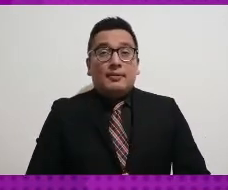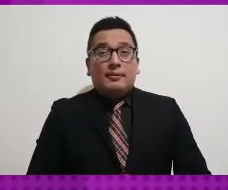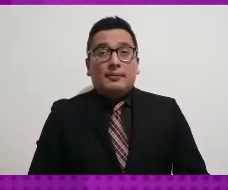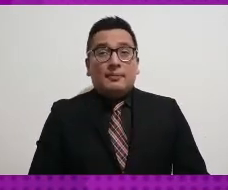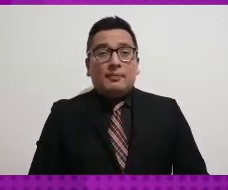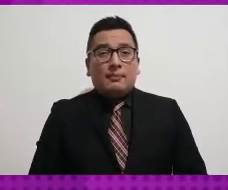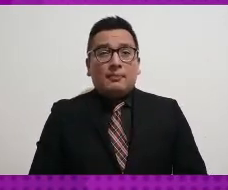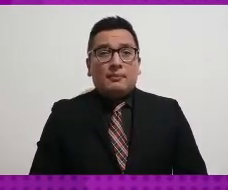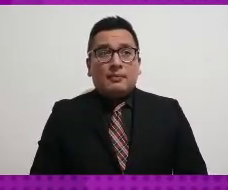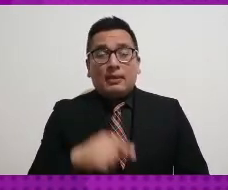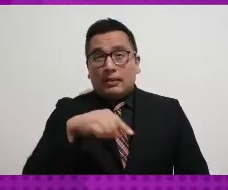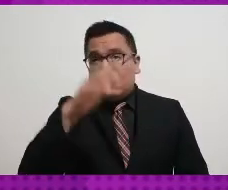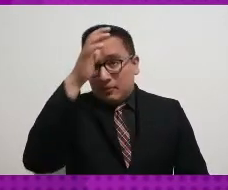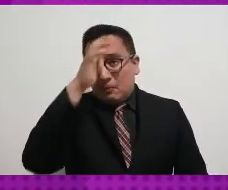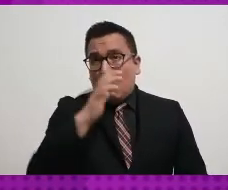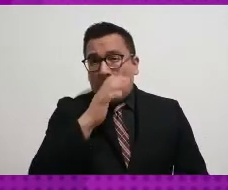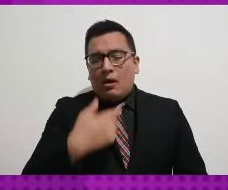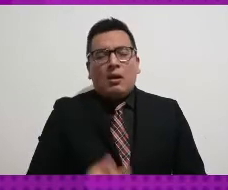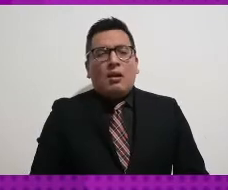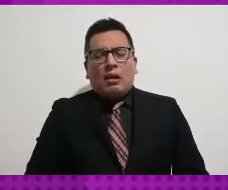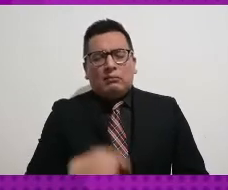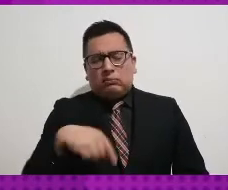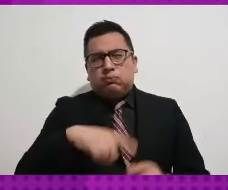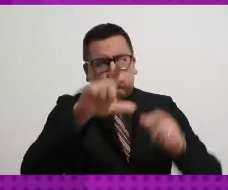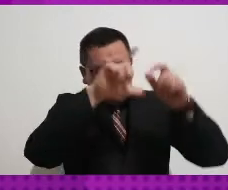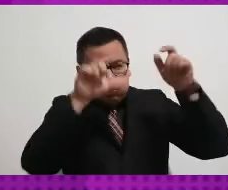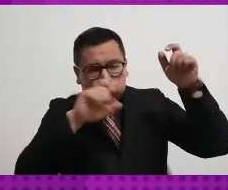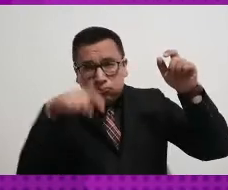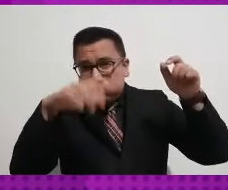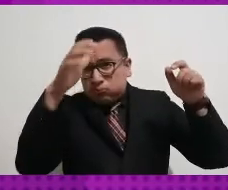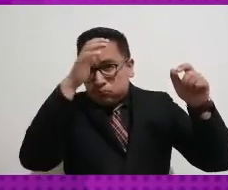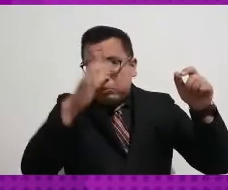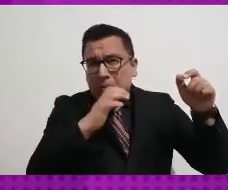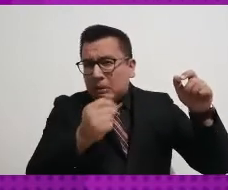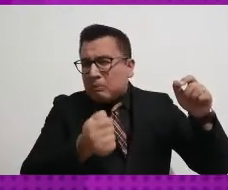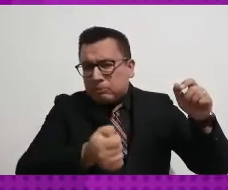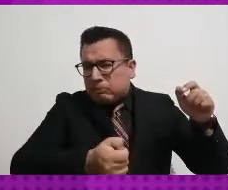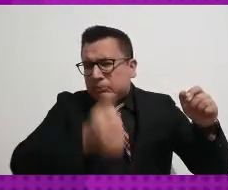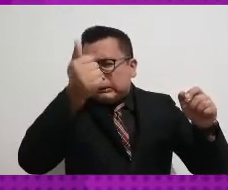consejera, que Coahuila fue el primer estado, y yo lo digo muy orgulloso,